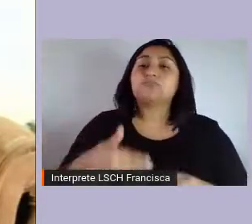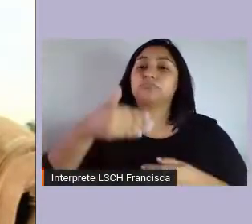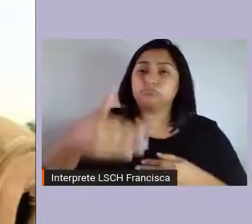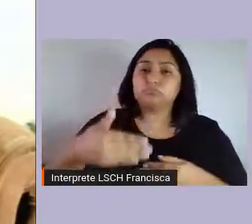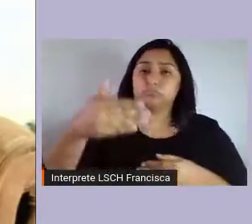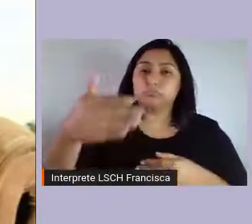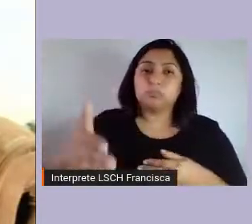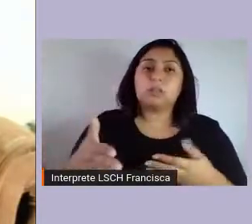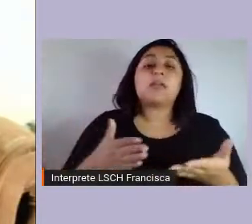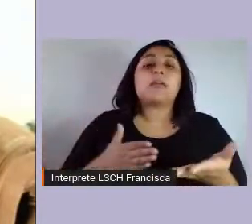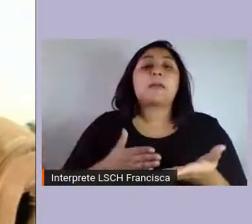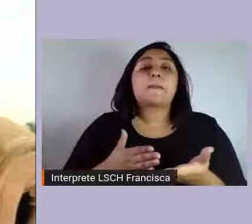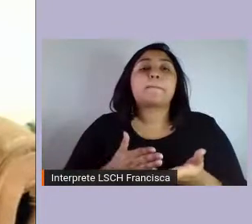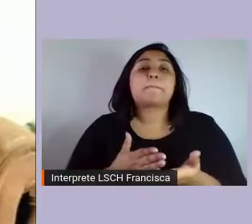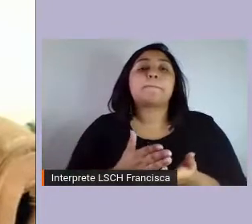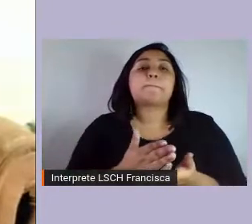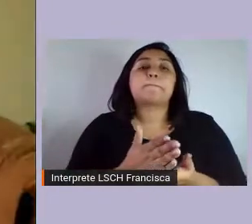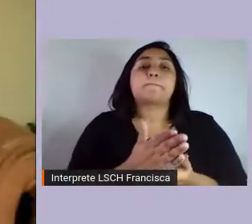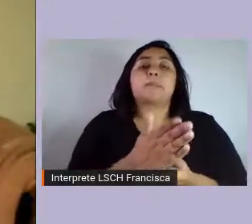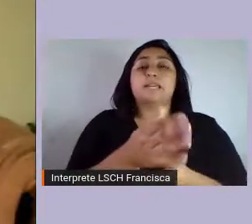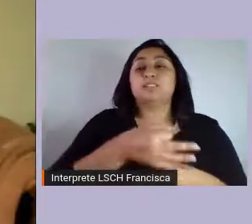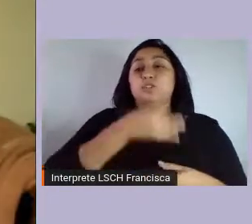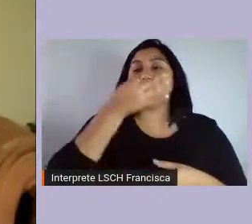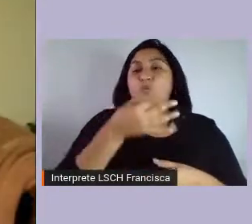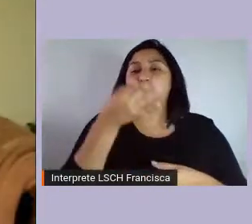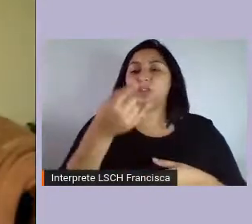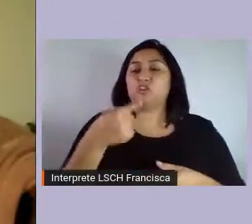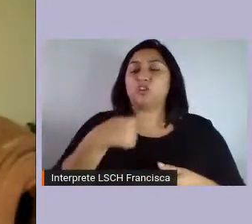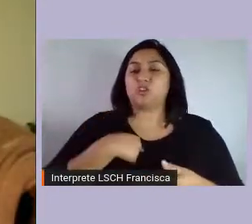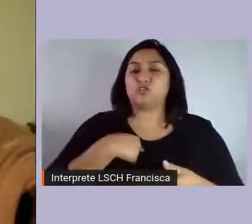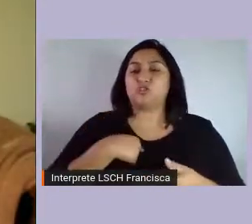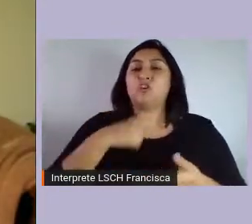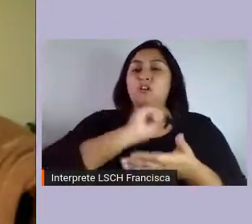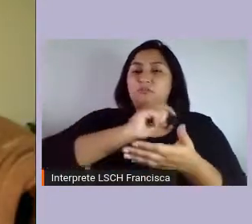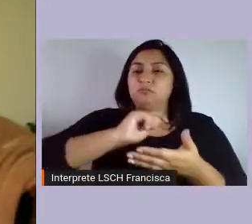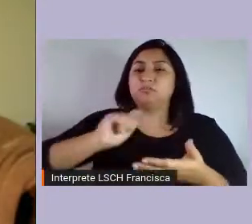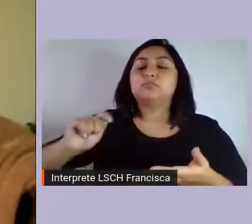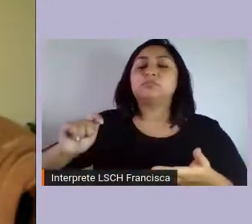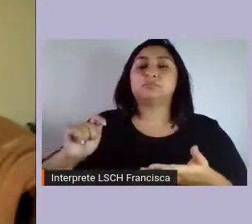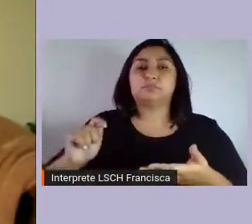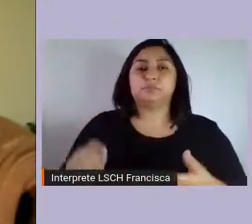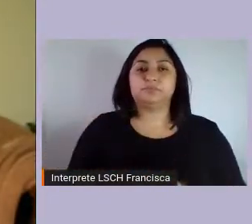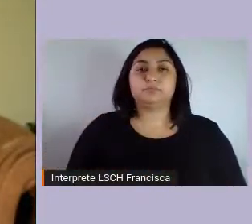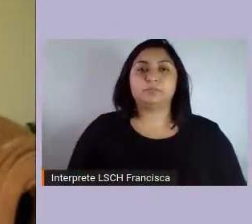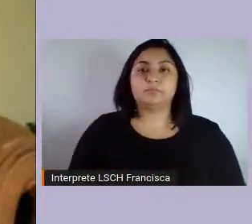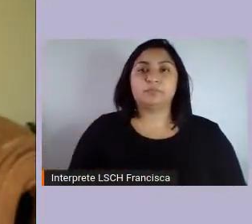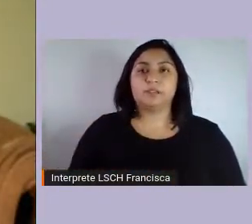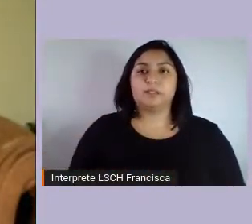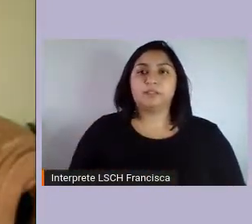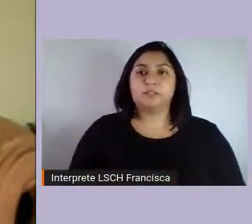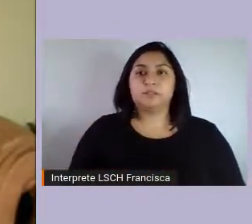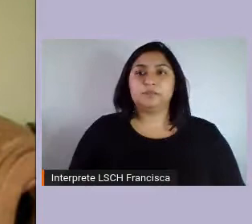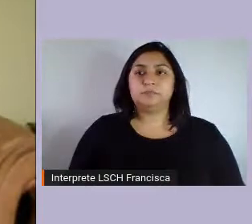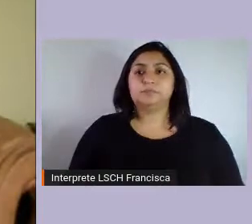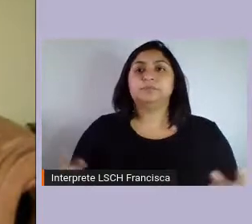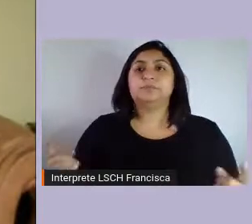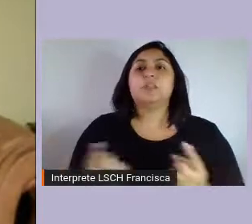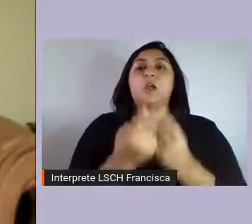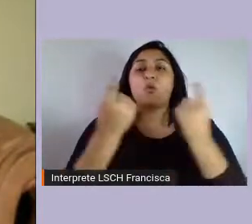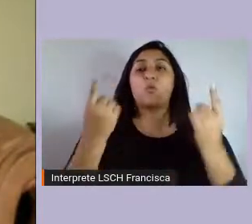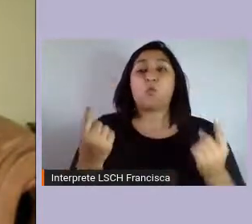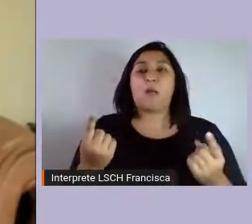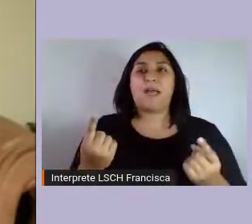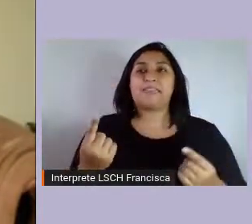la delirante del cuento que les escribo. Así que va a ser aquí un encuentro en el delirio